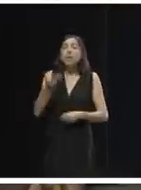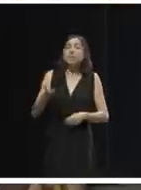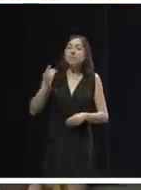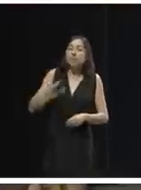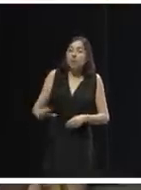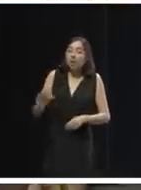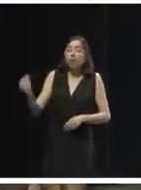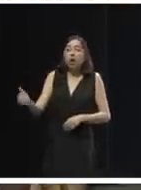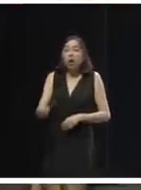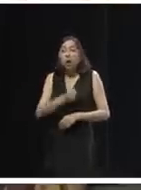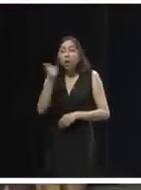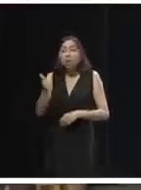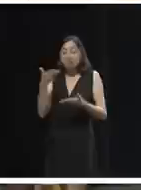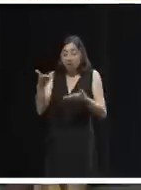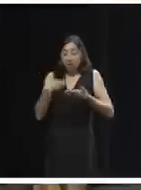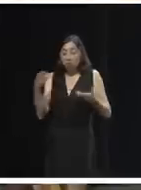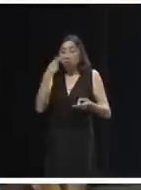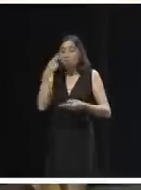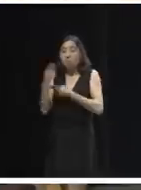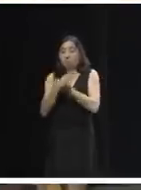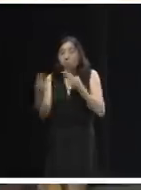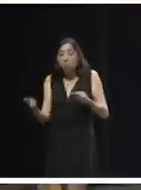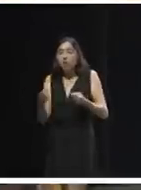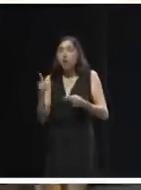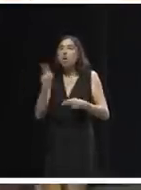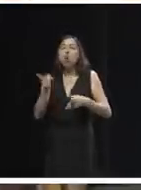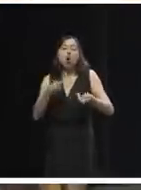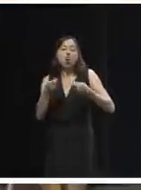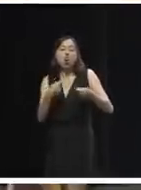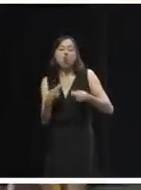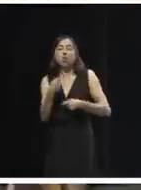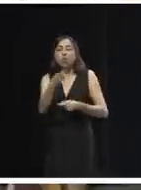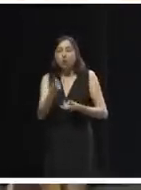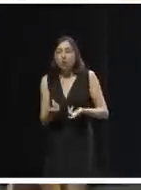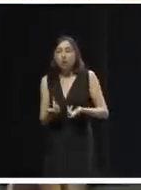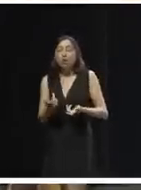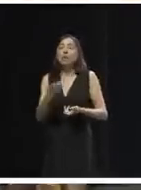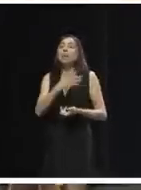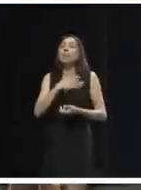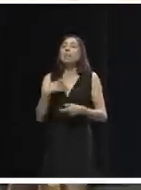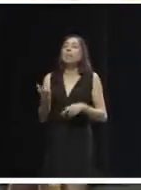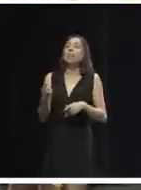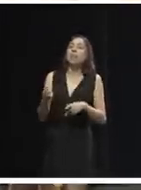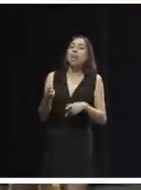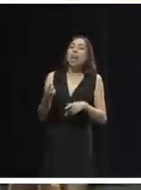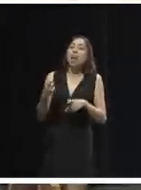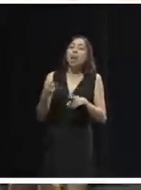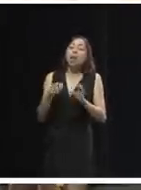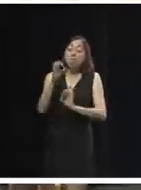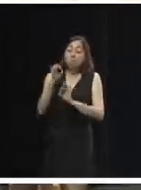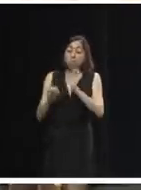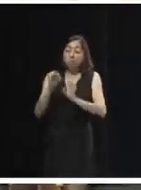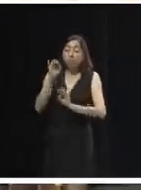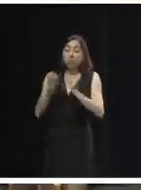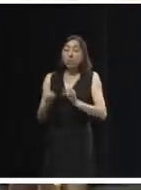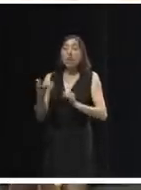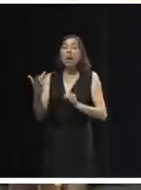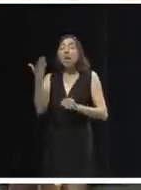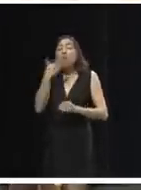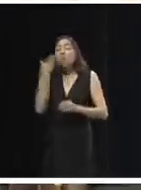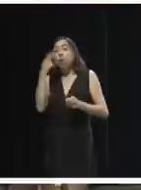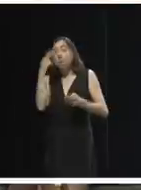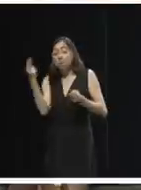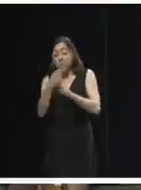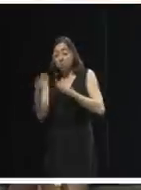quiere más sanidad pública y no hacer negocio con ella, que quiere ratios en las escuelas públicas decentes, que